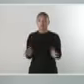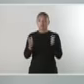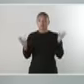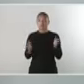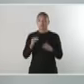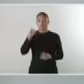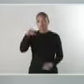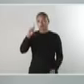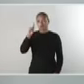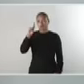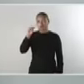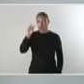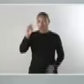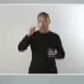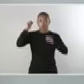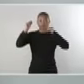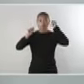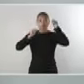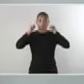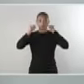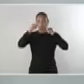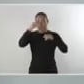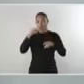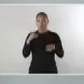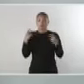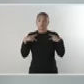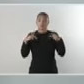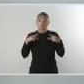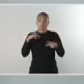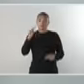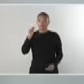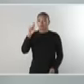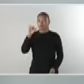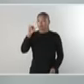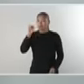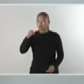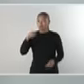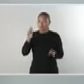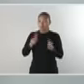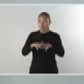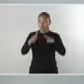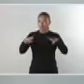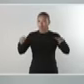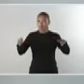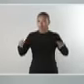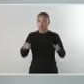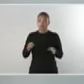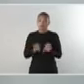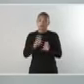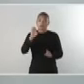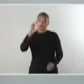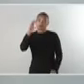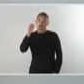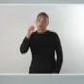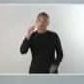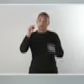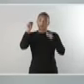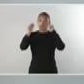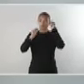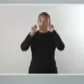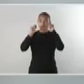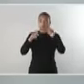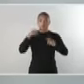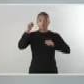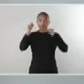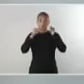facilidades a los inversionistas para el desarrollo de el turismo de playa el ecoturismo y el turismo médico